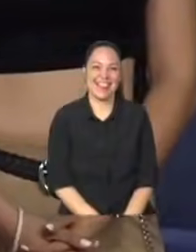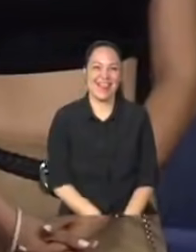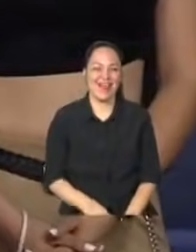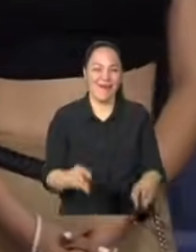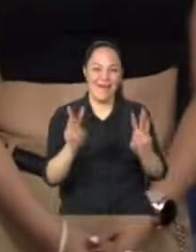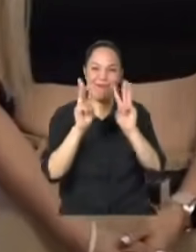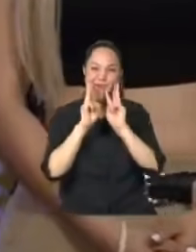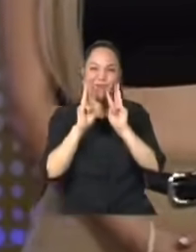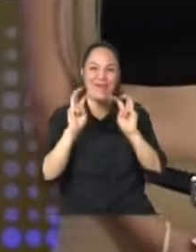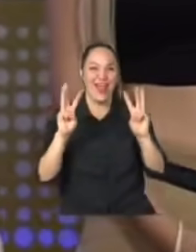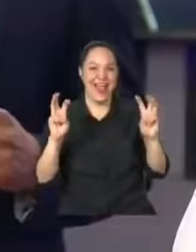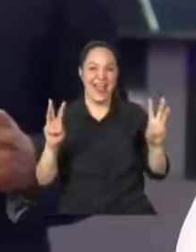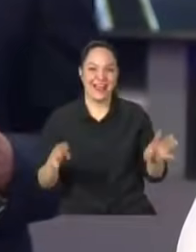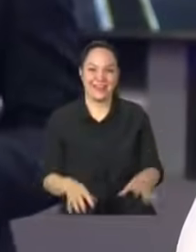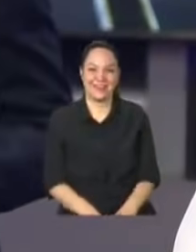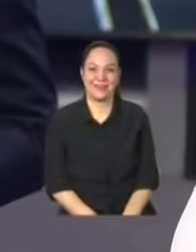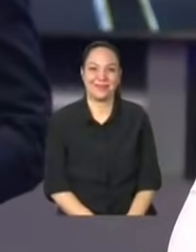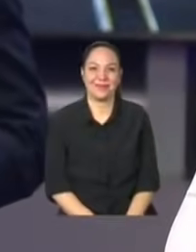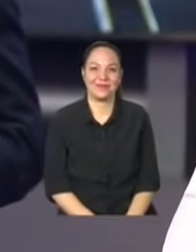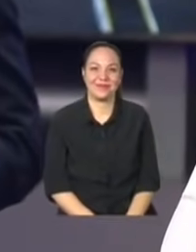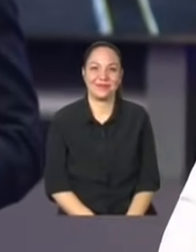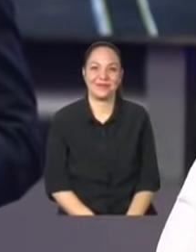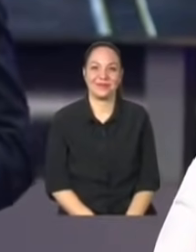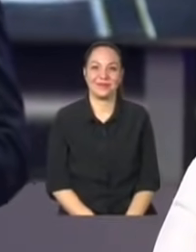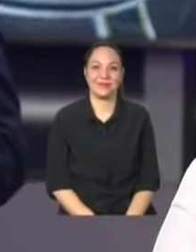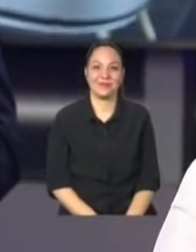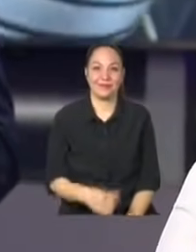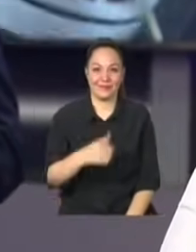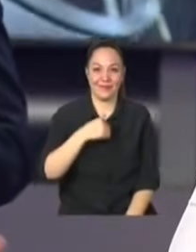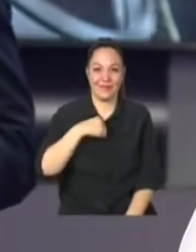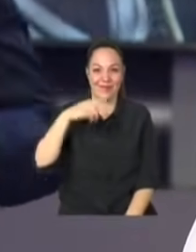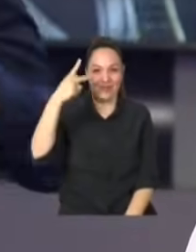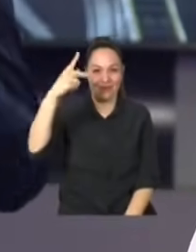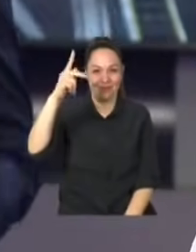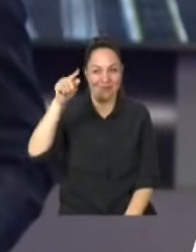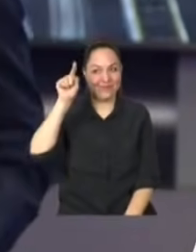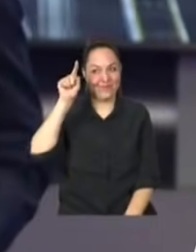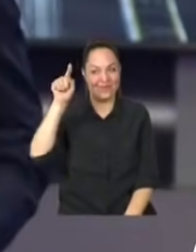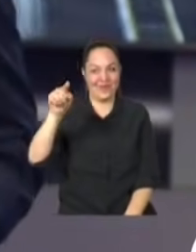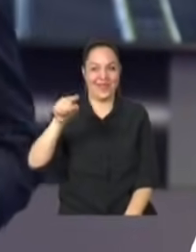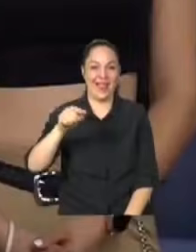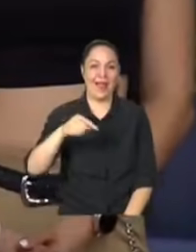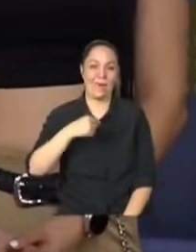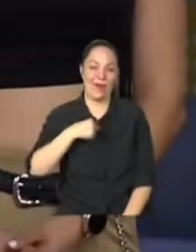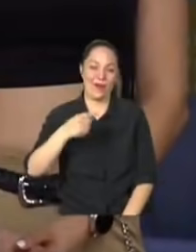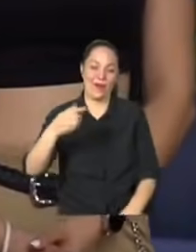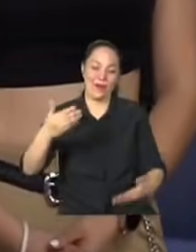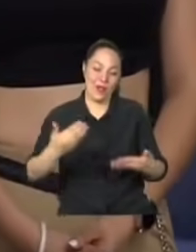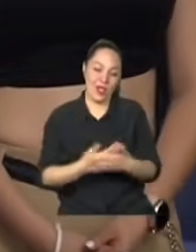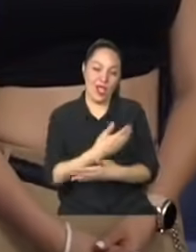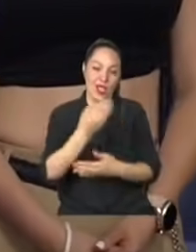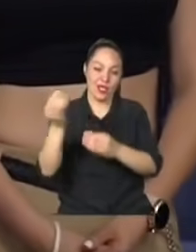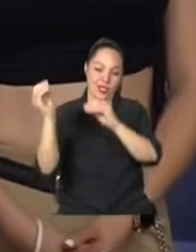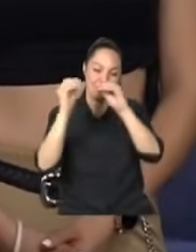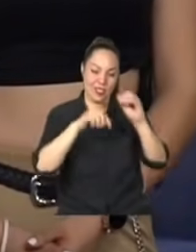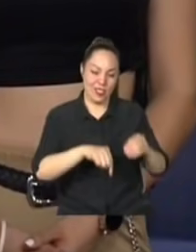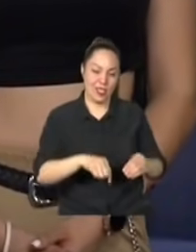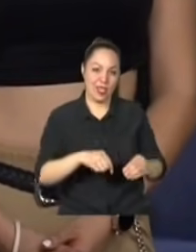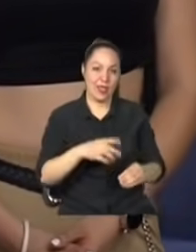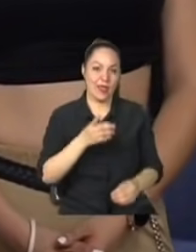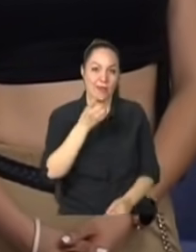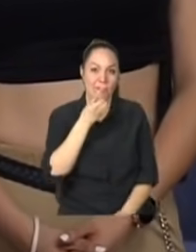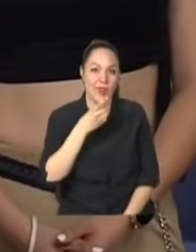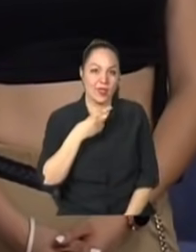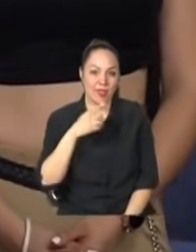Wow. De hecho, de allá soy, pero me vine muy chiquita por eso. Pero quiero conocer mis raíces por eso. Me están informando que Aarón se